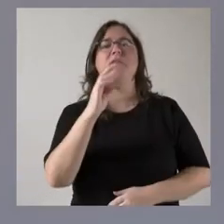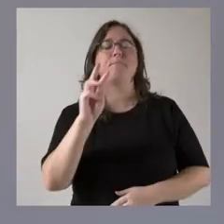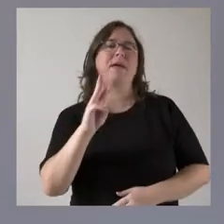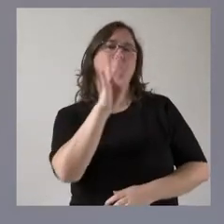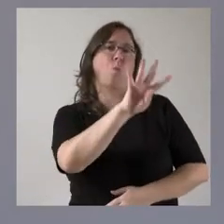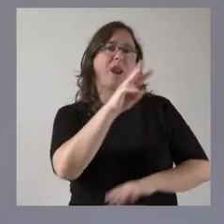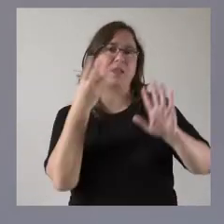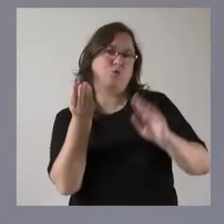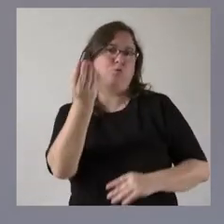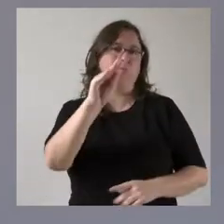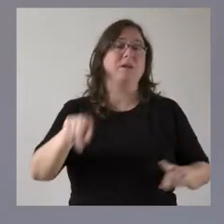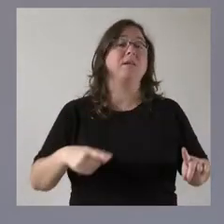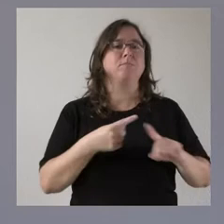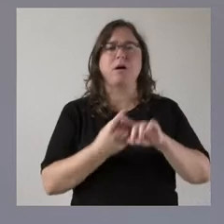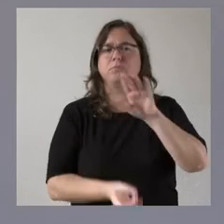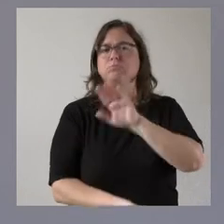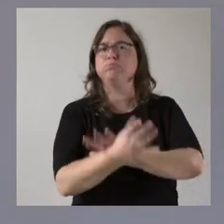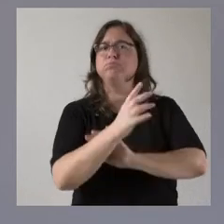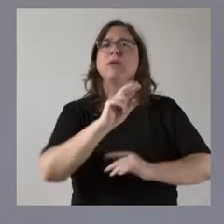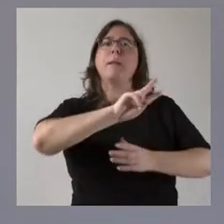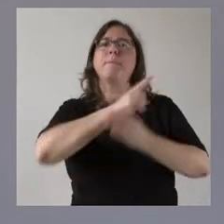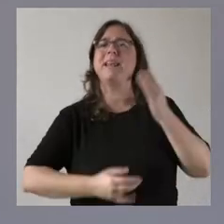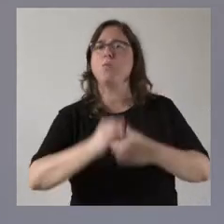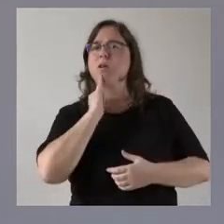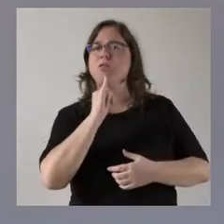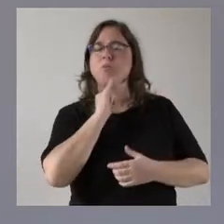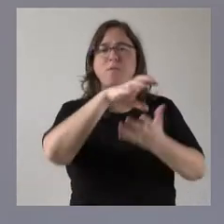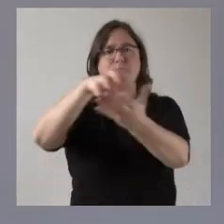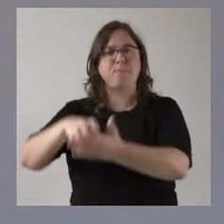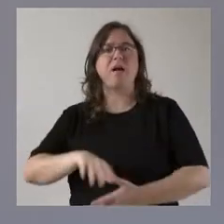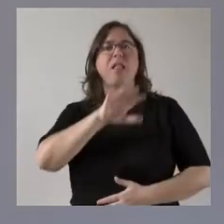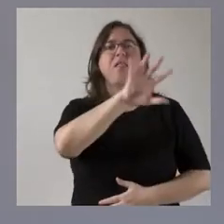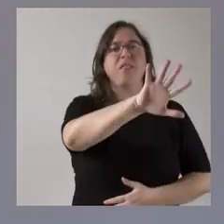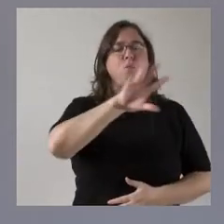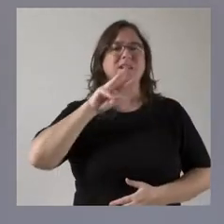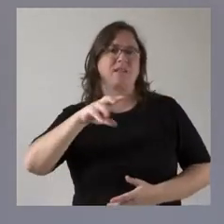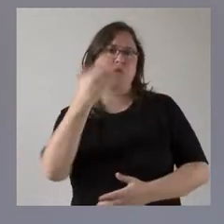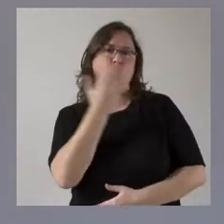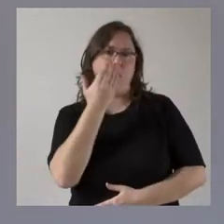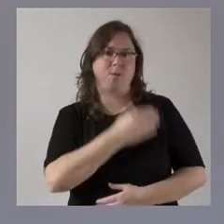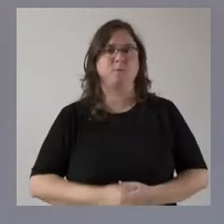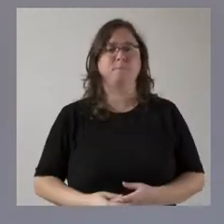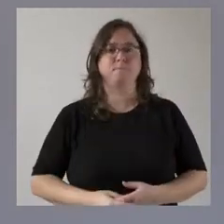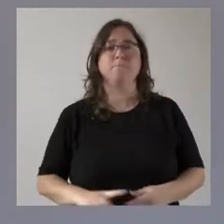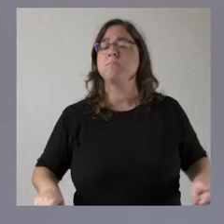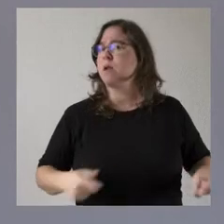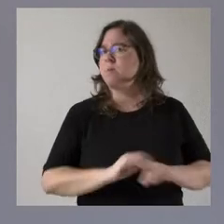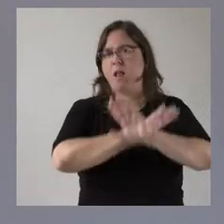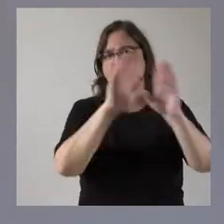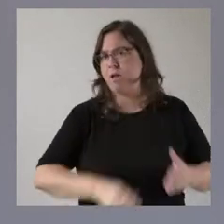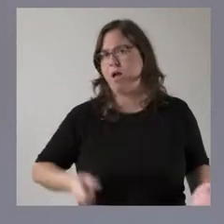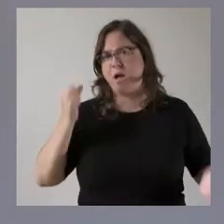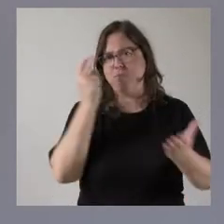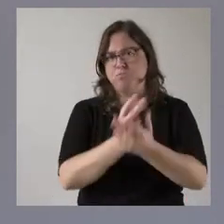implantación del bilingüismo en 53 unidades y finalmente La Apuesta del por el mundo rural que se